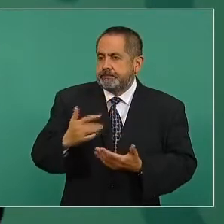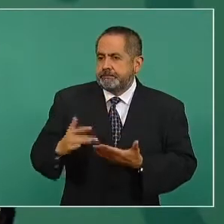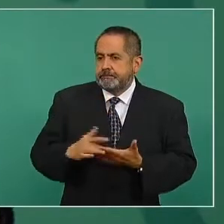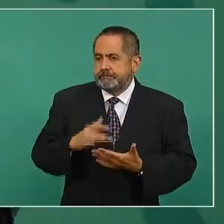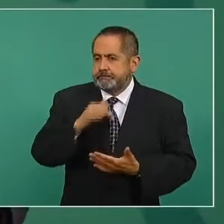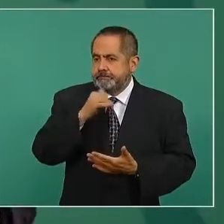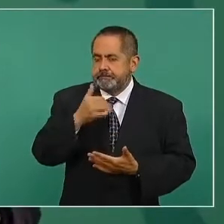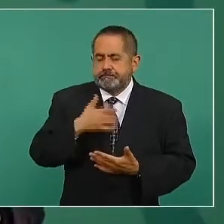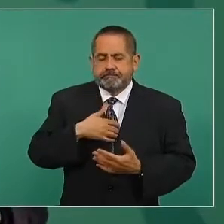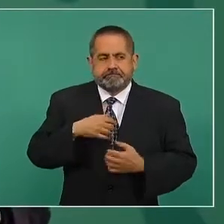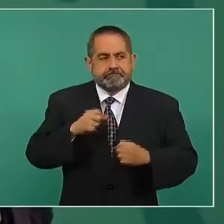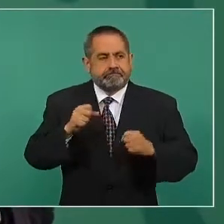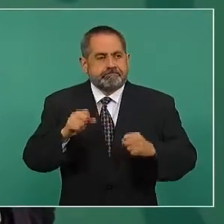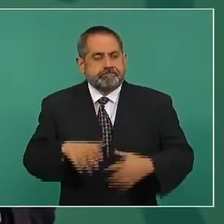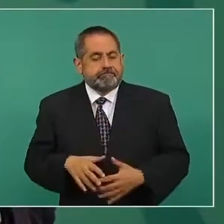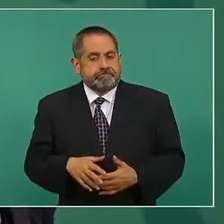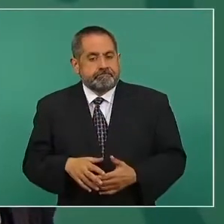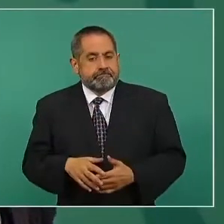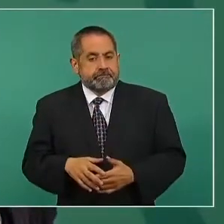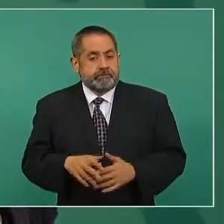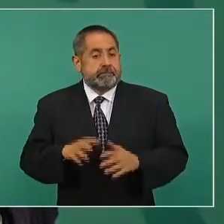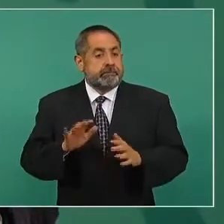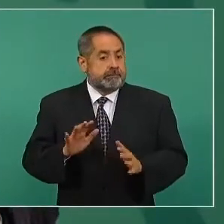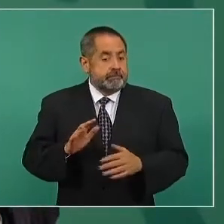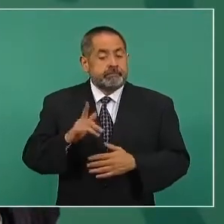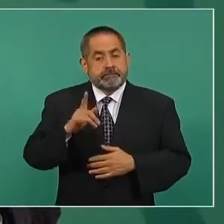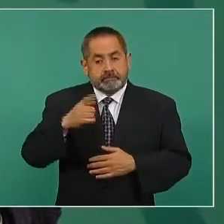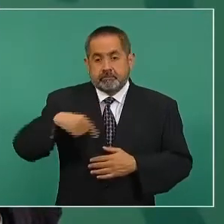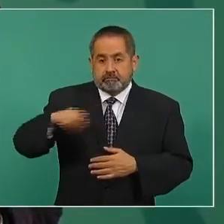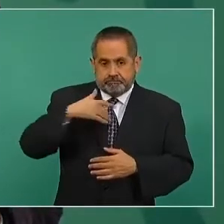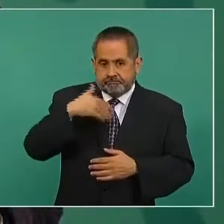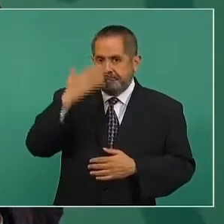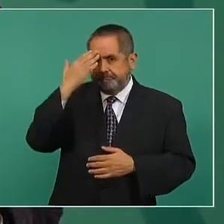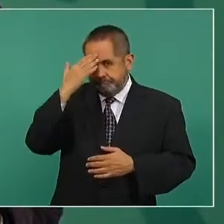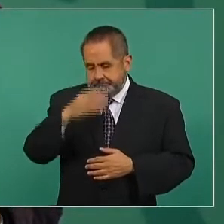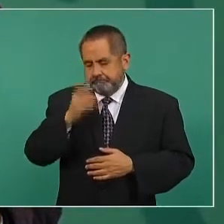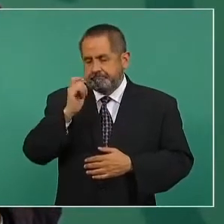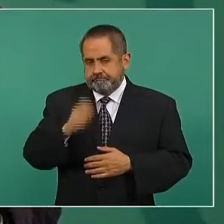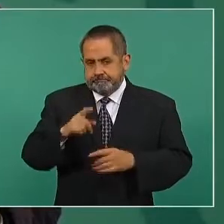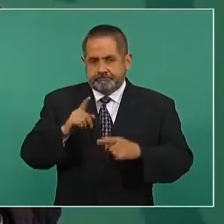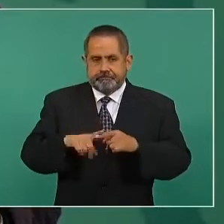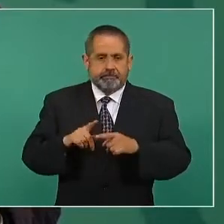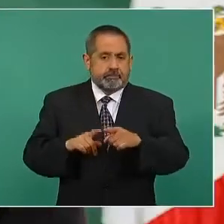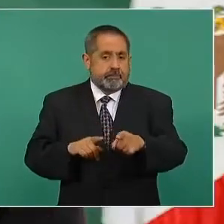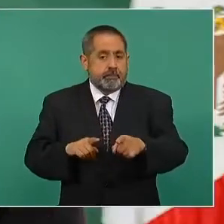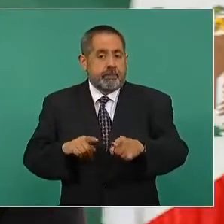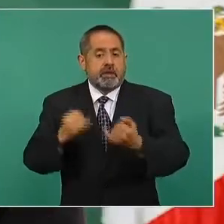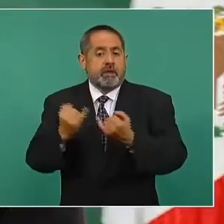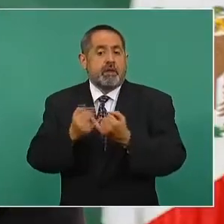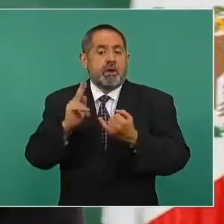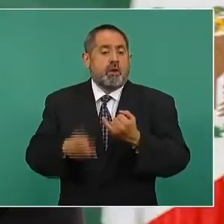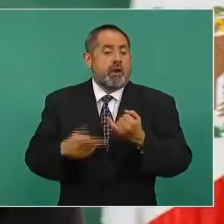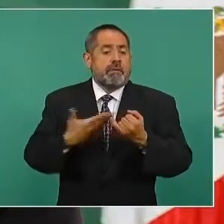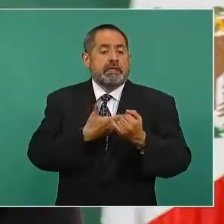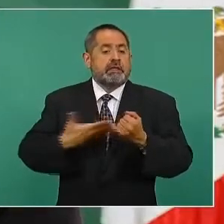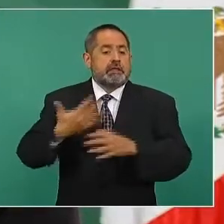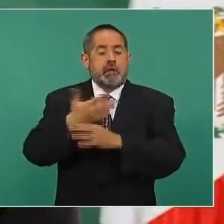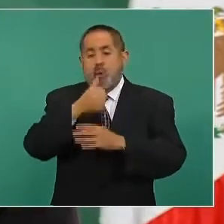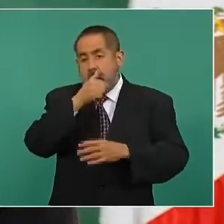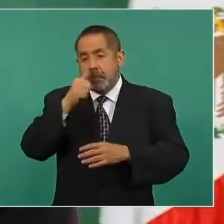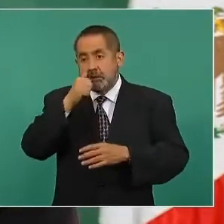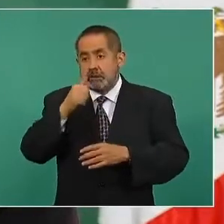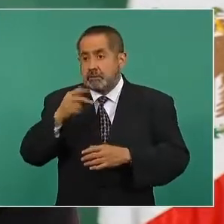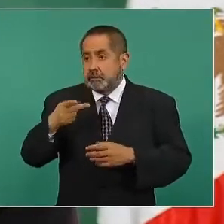Entonces, nosotros sabemos eso. Como decía el presidente Juárez, con el pueblo todo, sin el